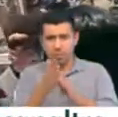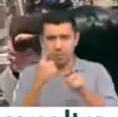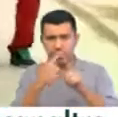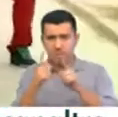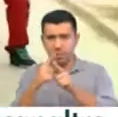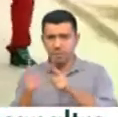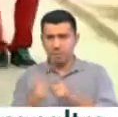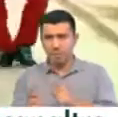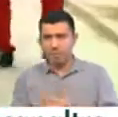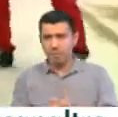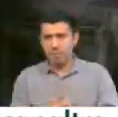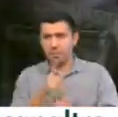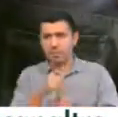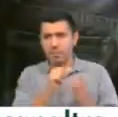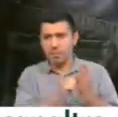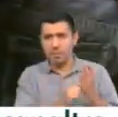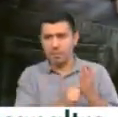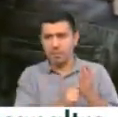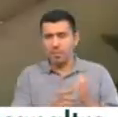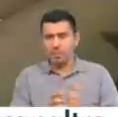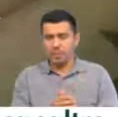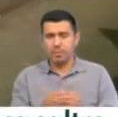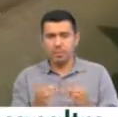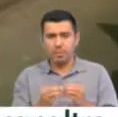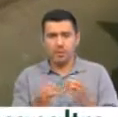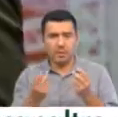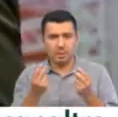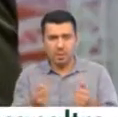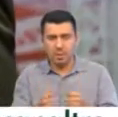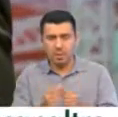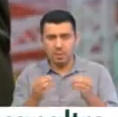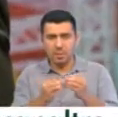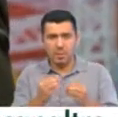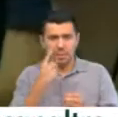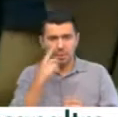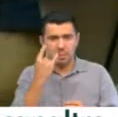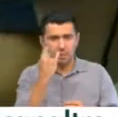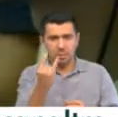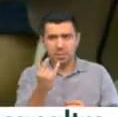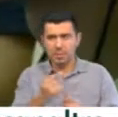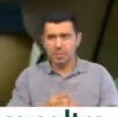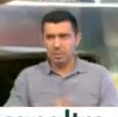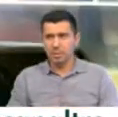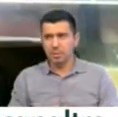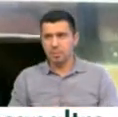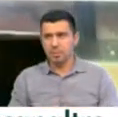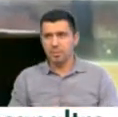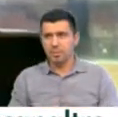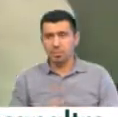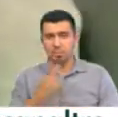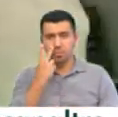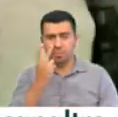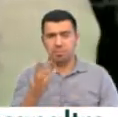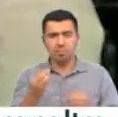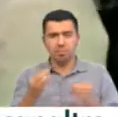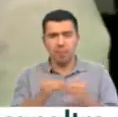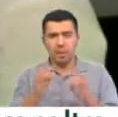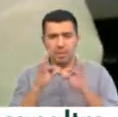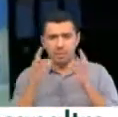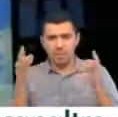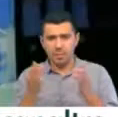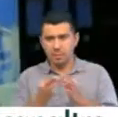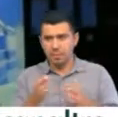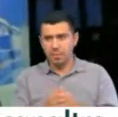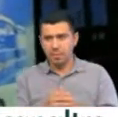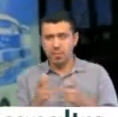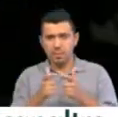variedad en la parrilla para hacerla más ágil, más dinámica, para que se vea más en la familia del